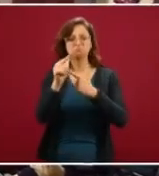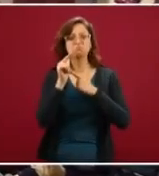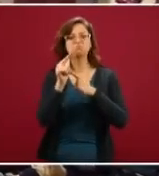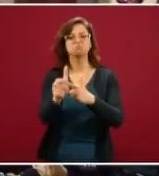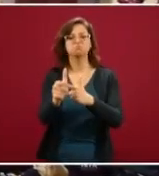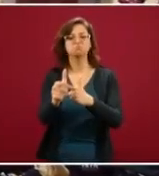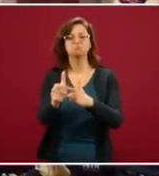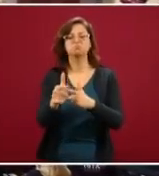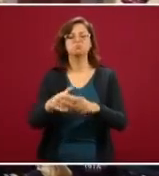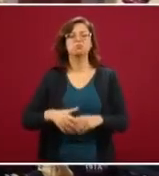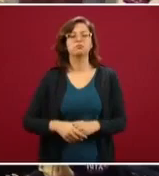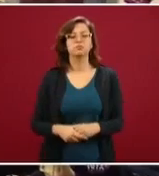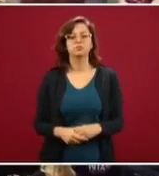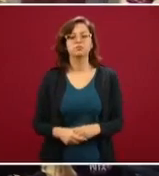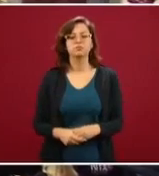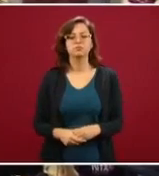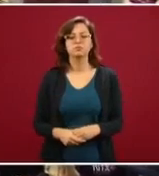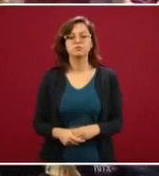y que sigan